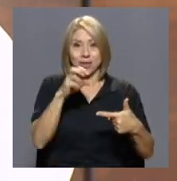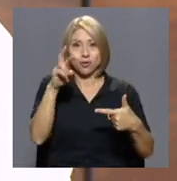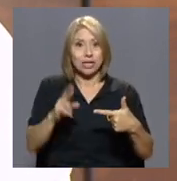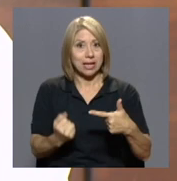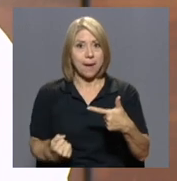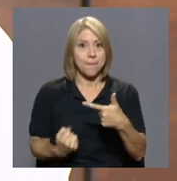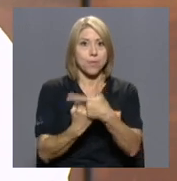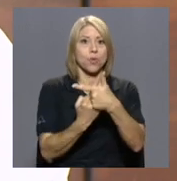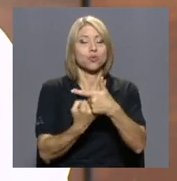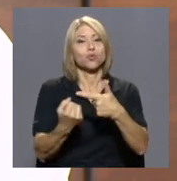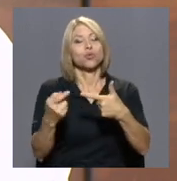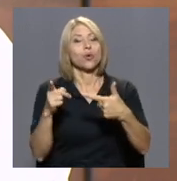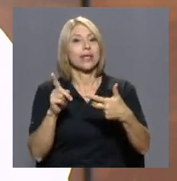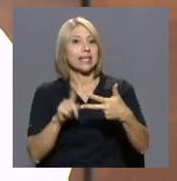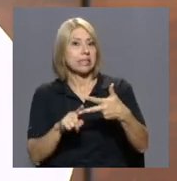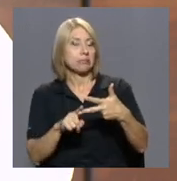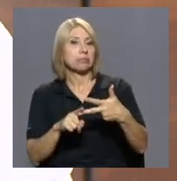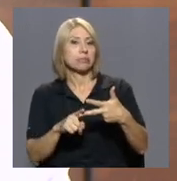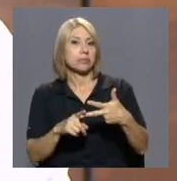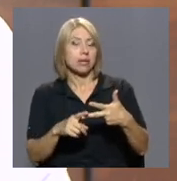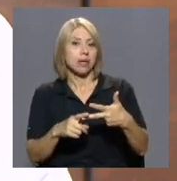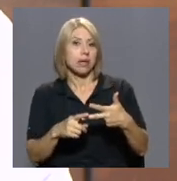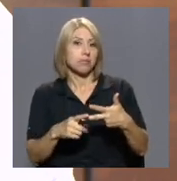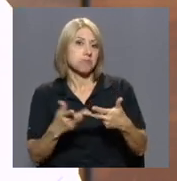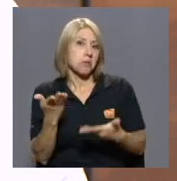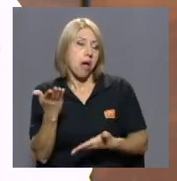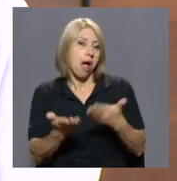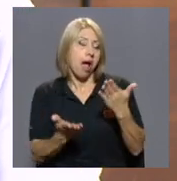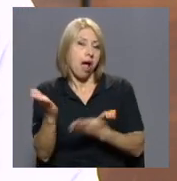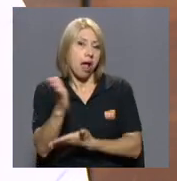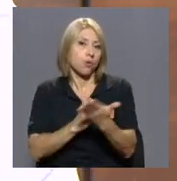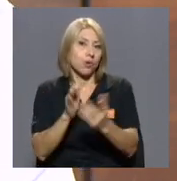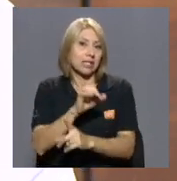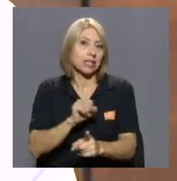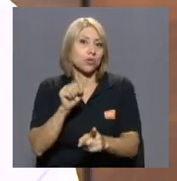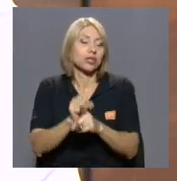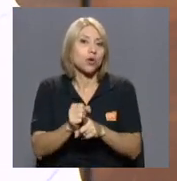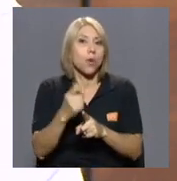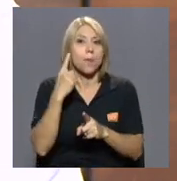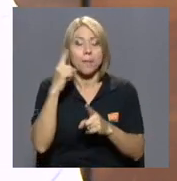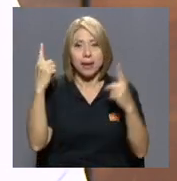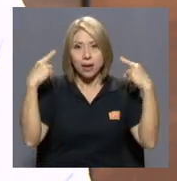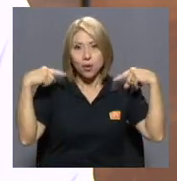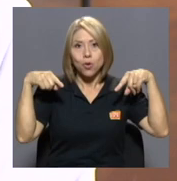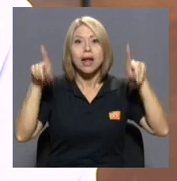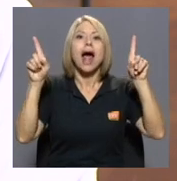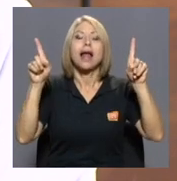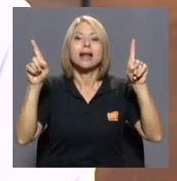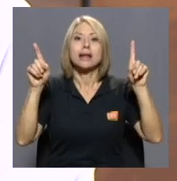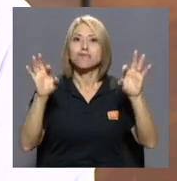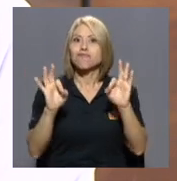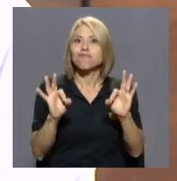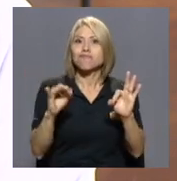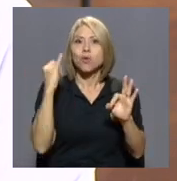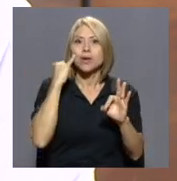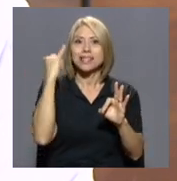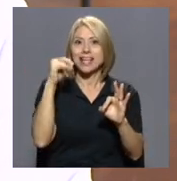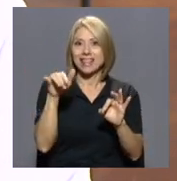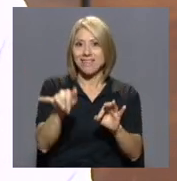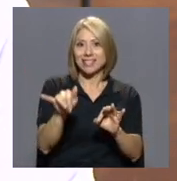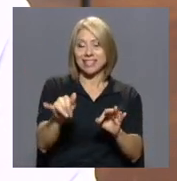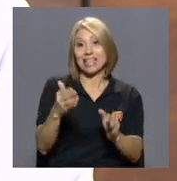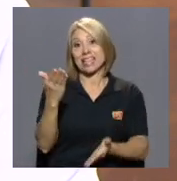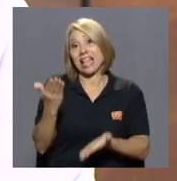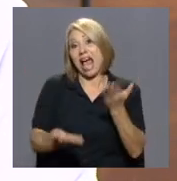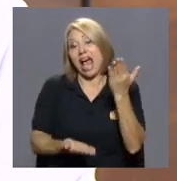la posibilidad de que en alguna situación, para poder lograr la reivindicación de una iniciativa como estas, también resulte